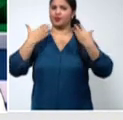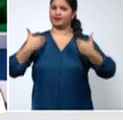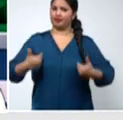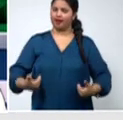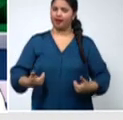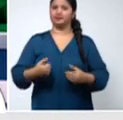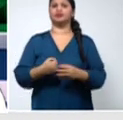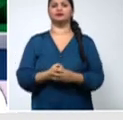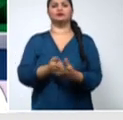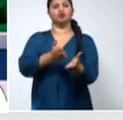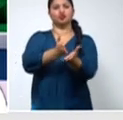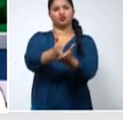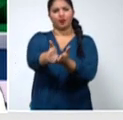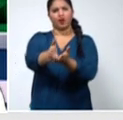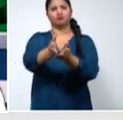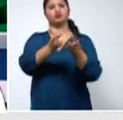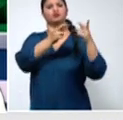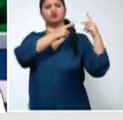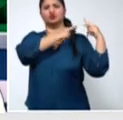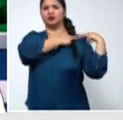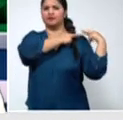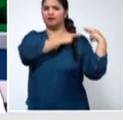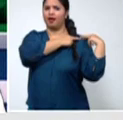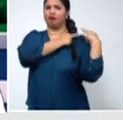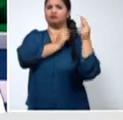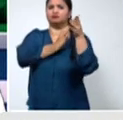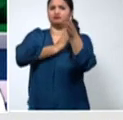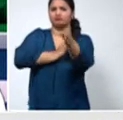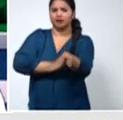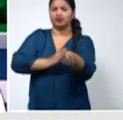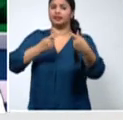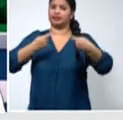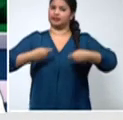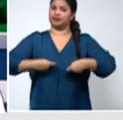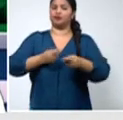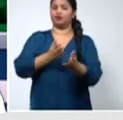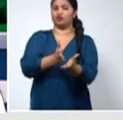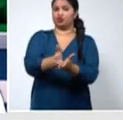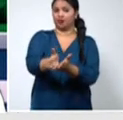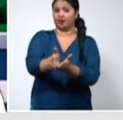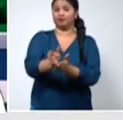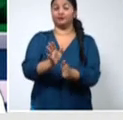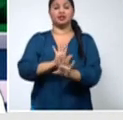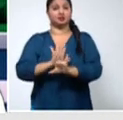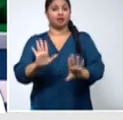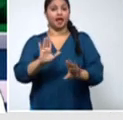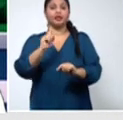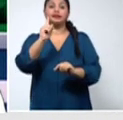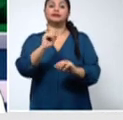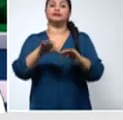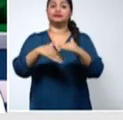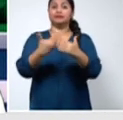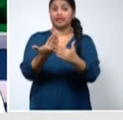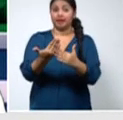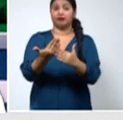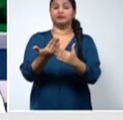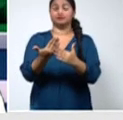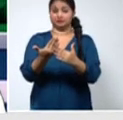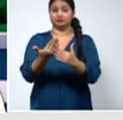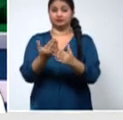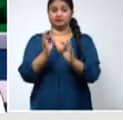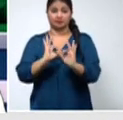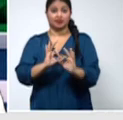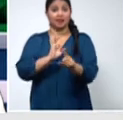el acercamiento al momento en que nuestra población nos vacunaremos contra la COVID-19 con